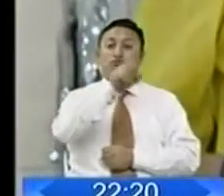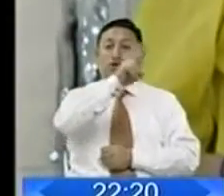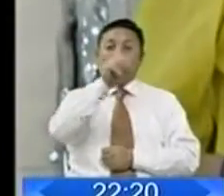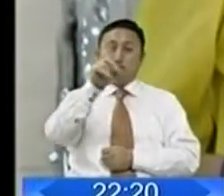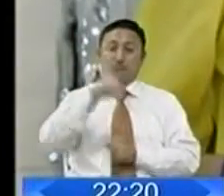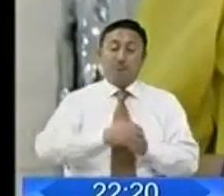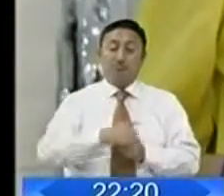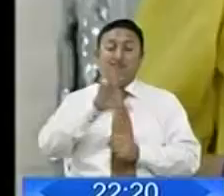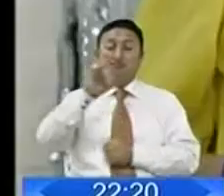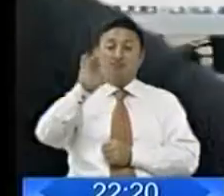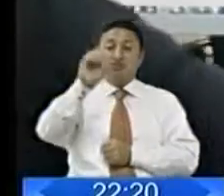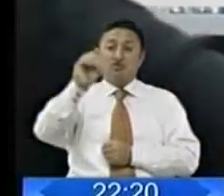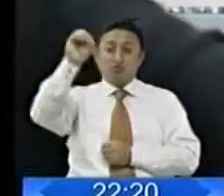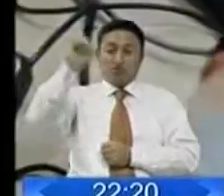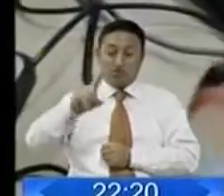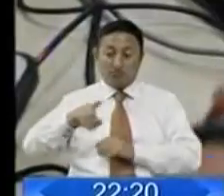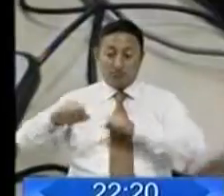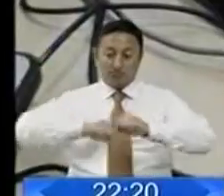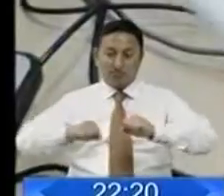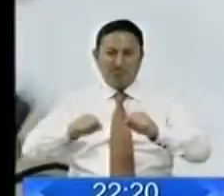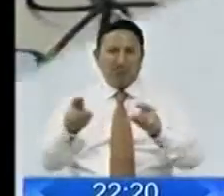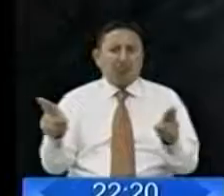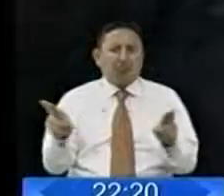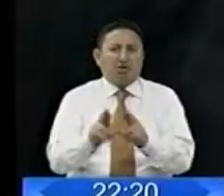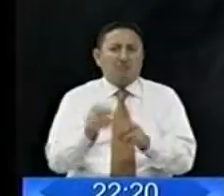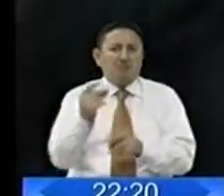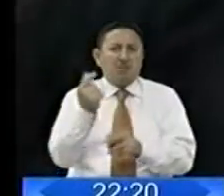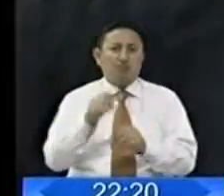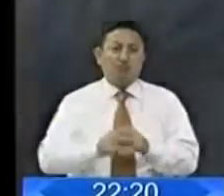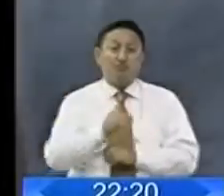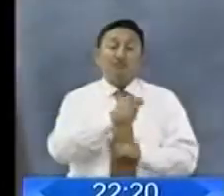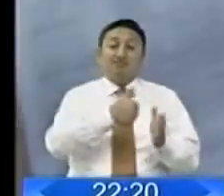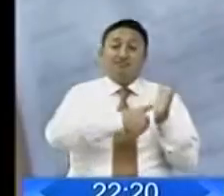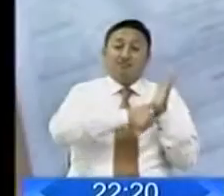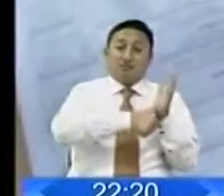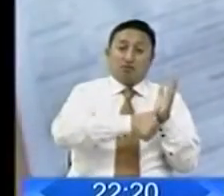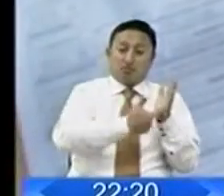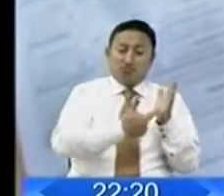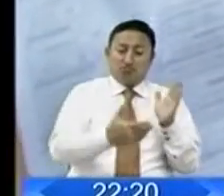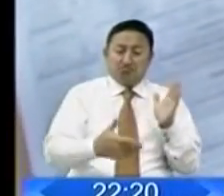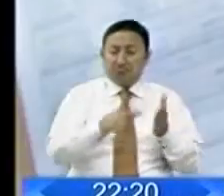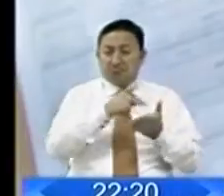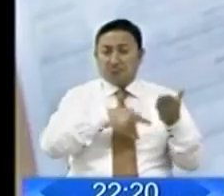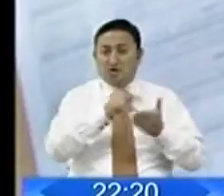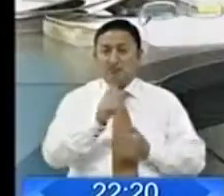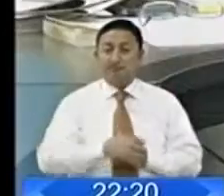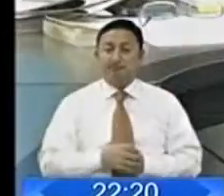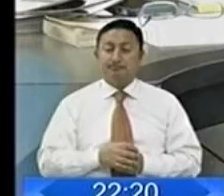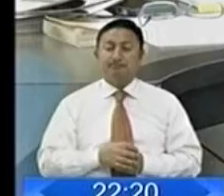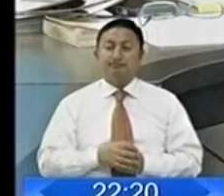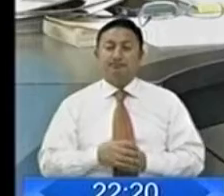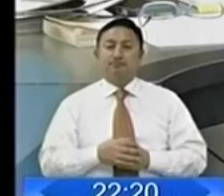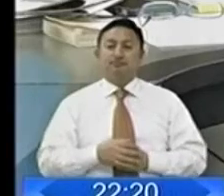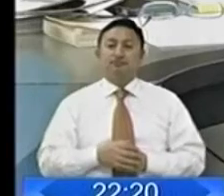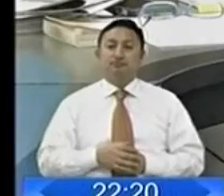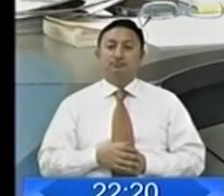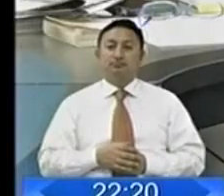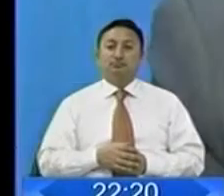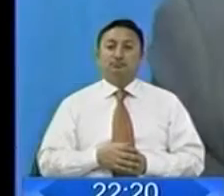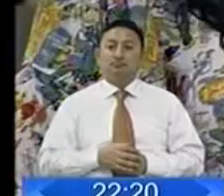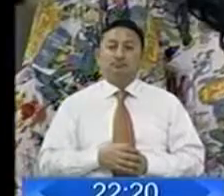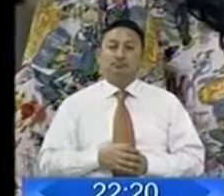el 80% de los trámites con el uso de la cédula digital y el pasaporte biométrico. Informó Sara Naranjo.